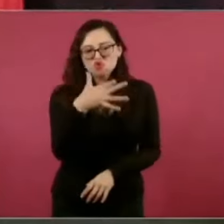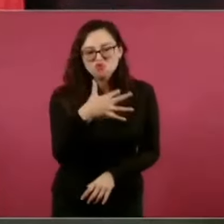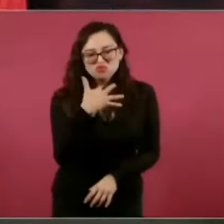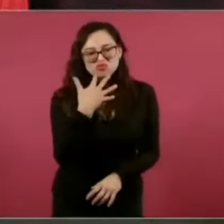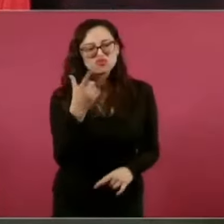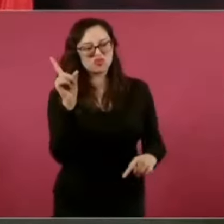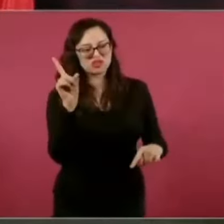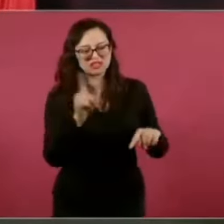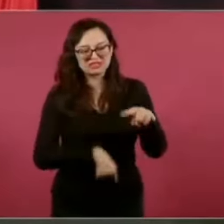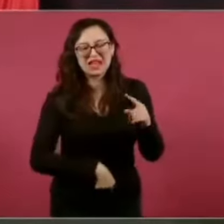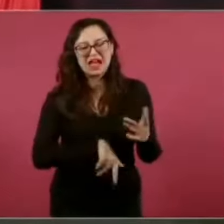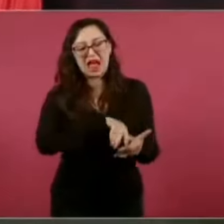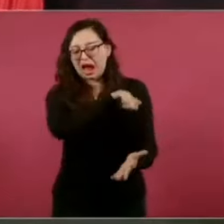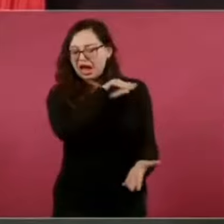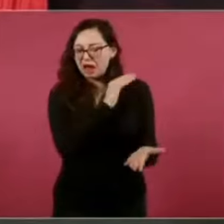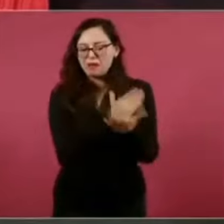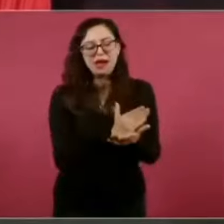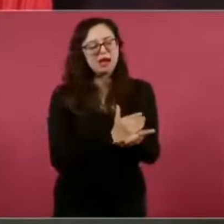transformación radical,